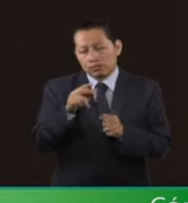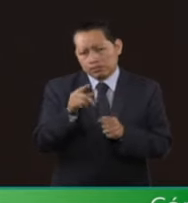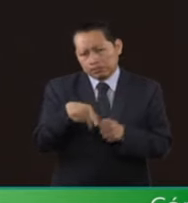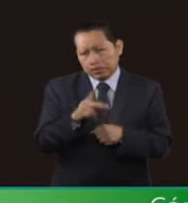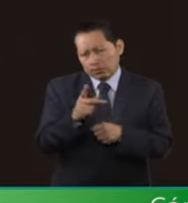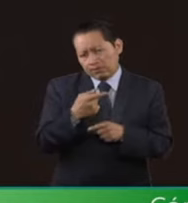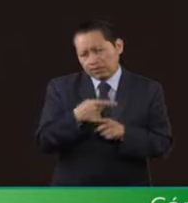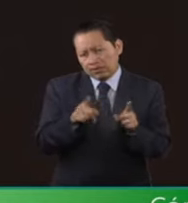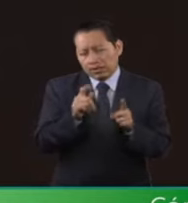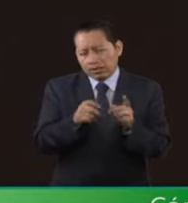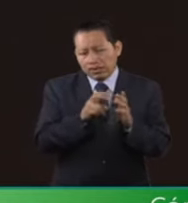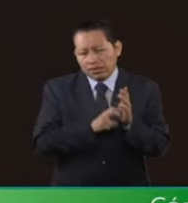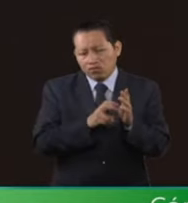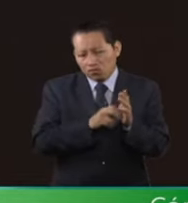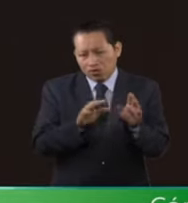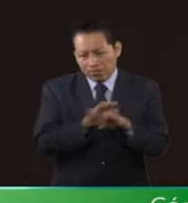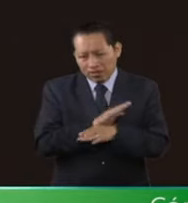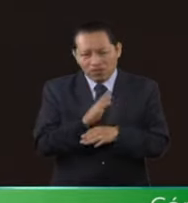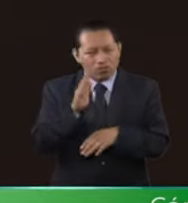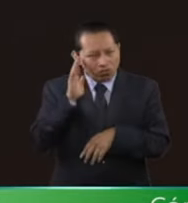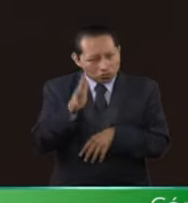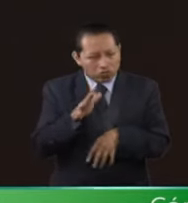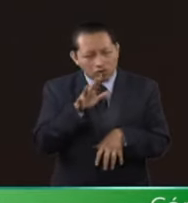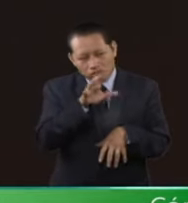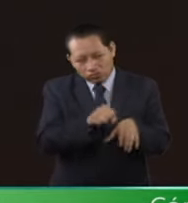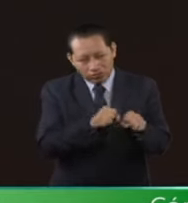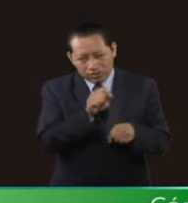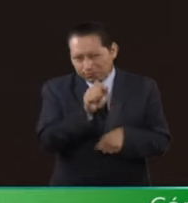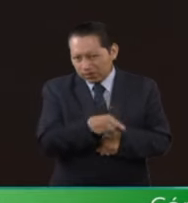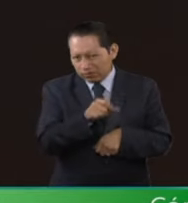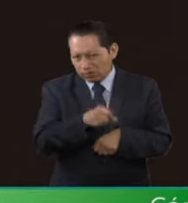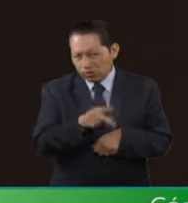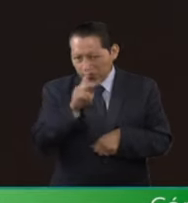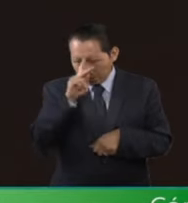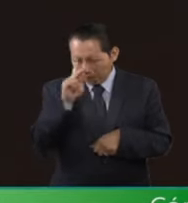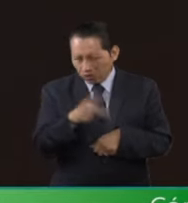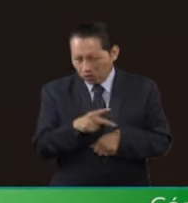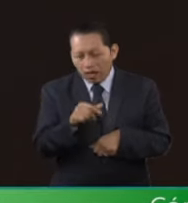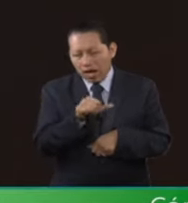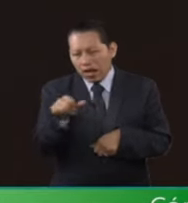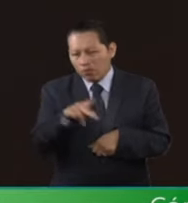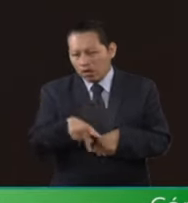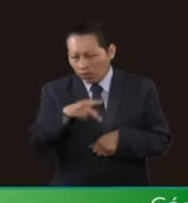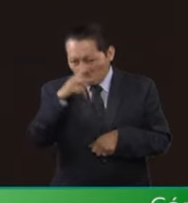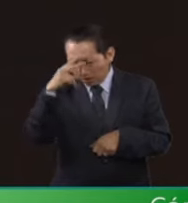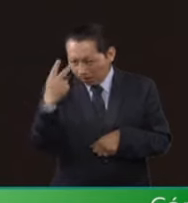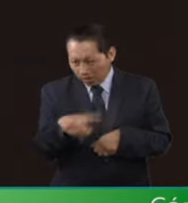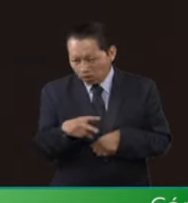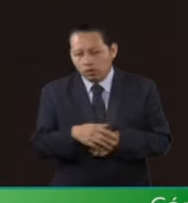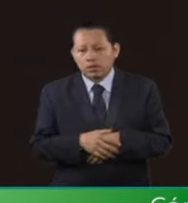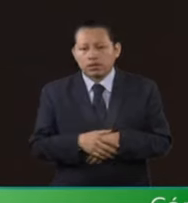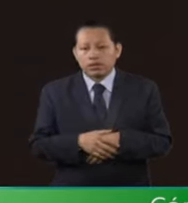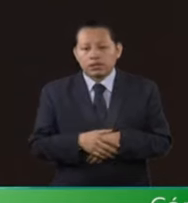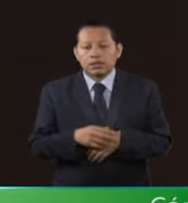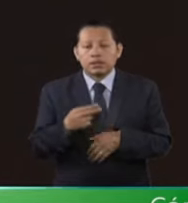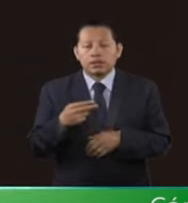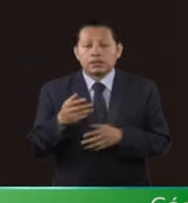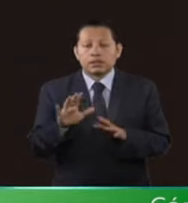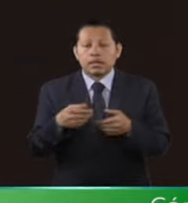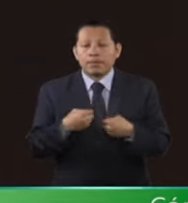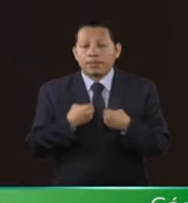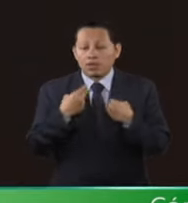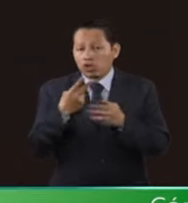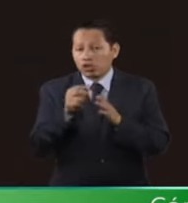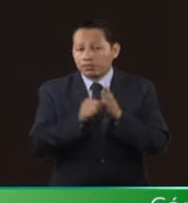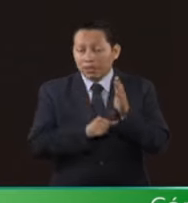que sus reformas se los van a comer a ustedes mismos y peor aún al pueblo de México. Hemos vivido ya dos